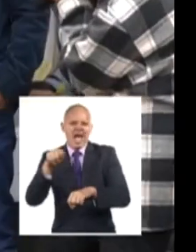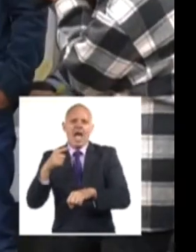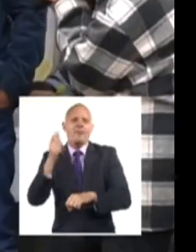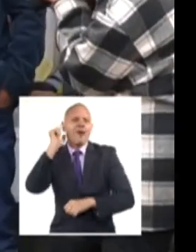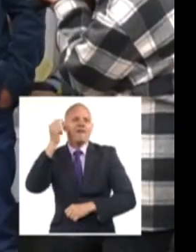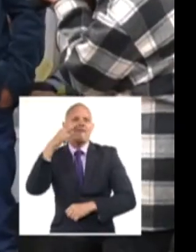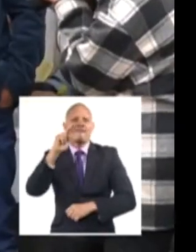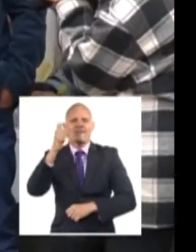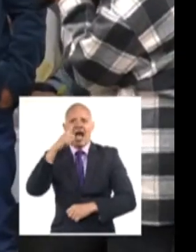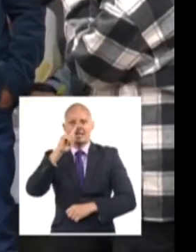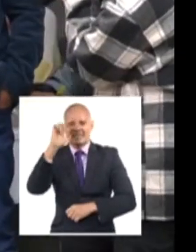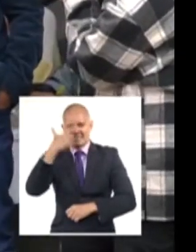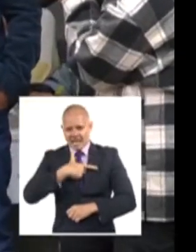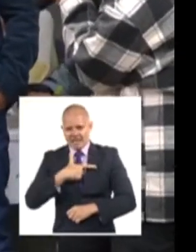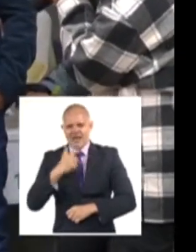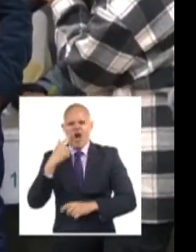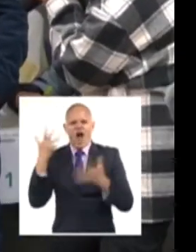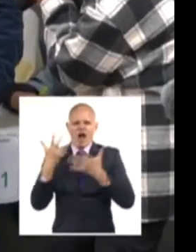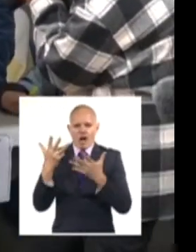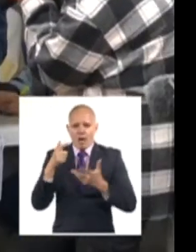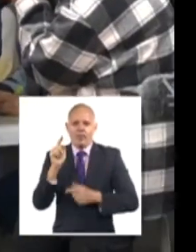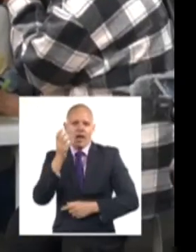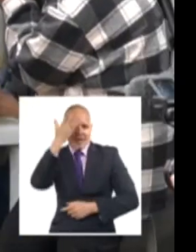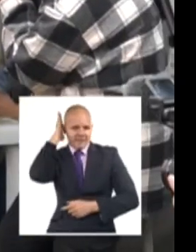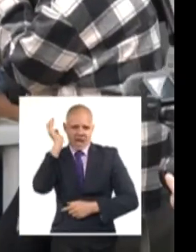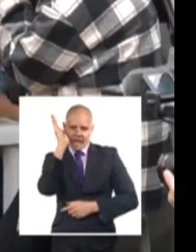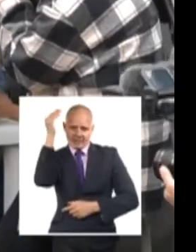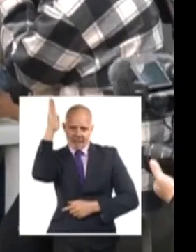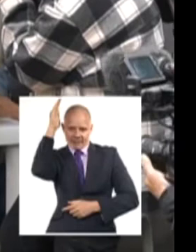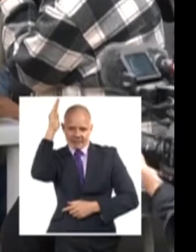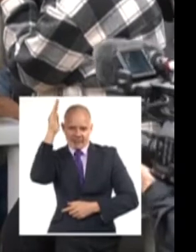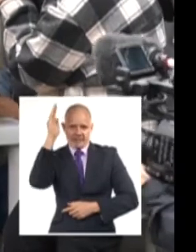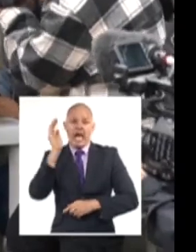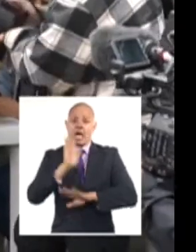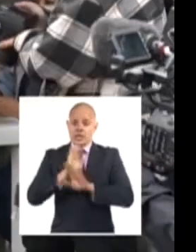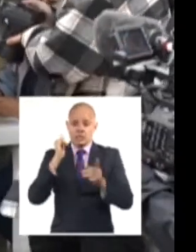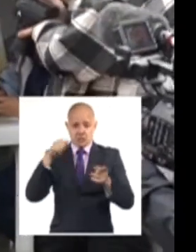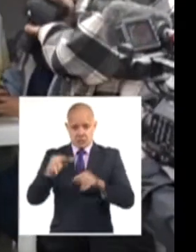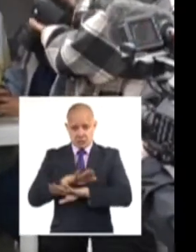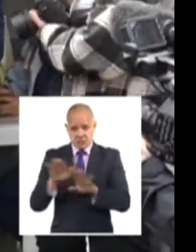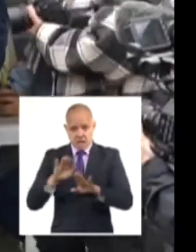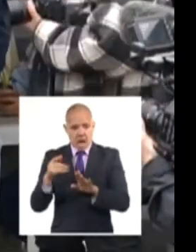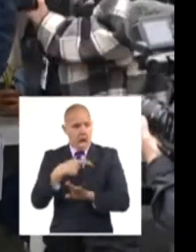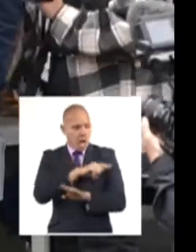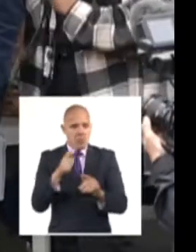mejor resultado histórico para la izquierda en las legislativas aunque sin asegurar mayorías